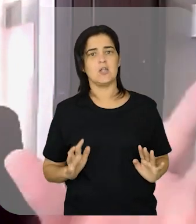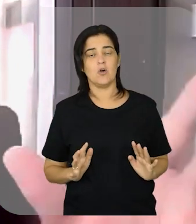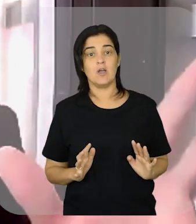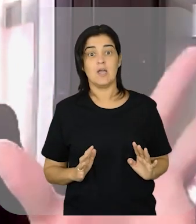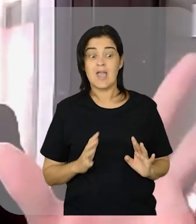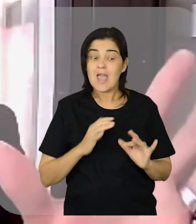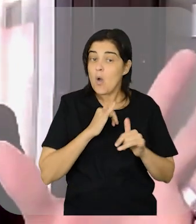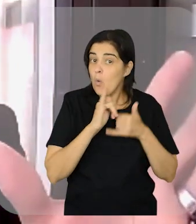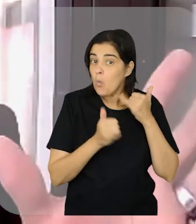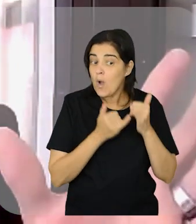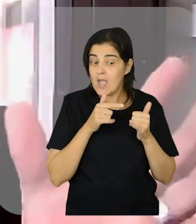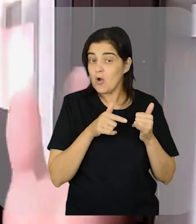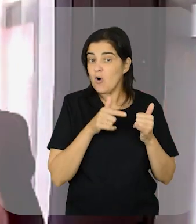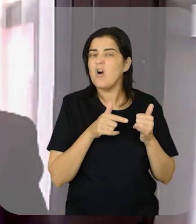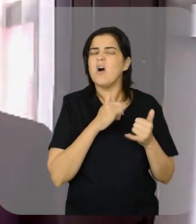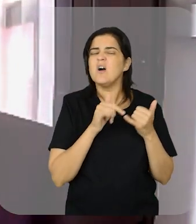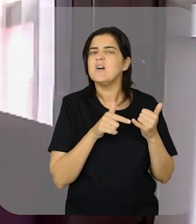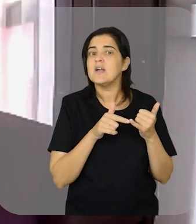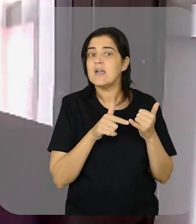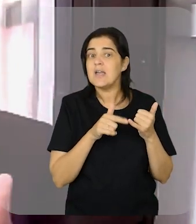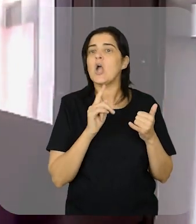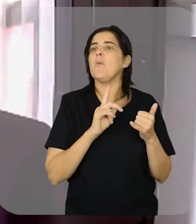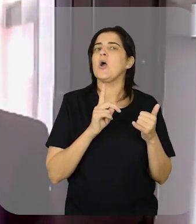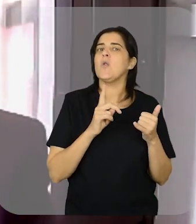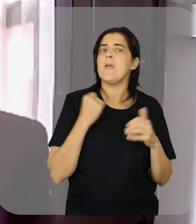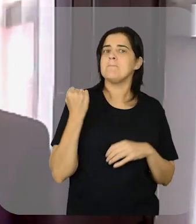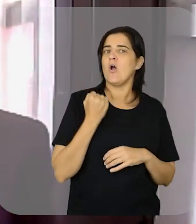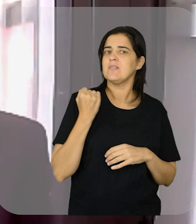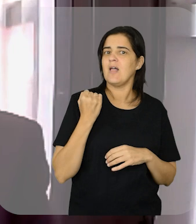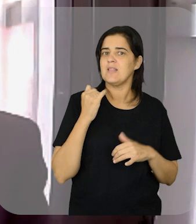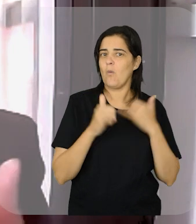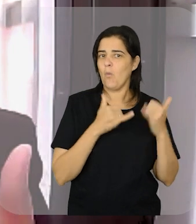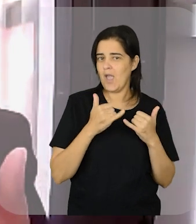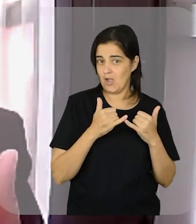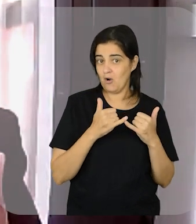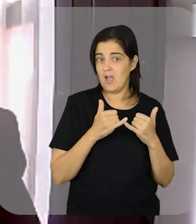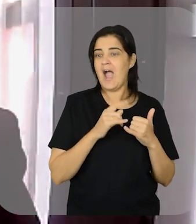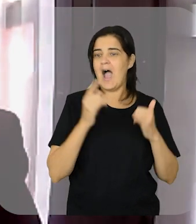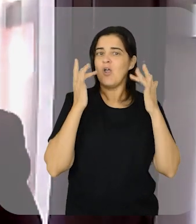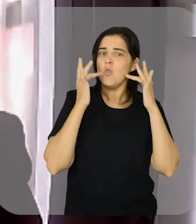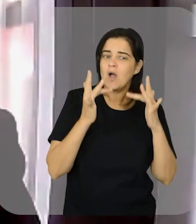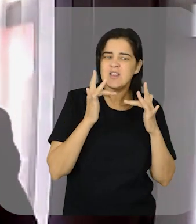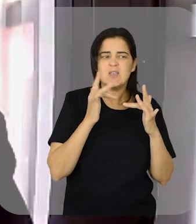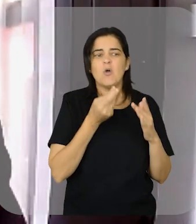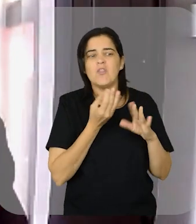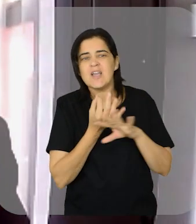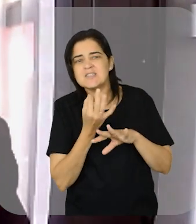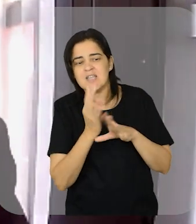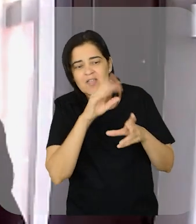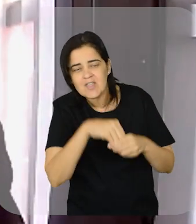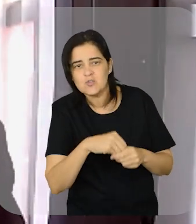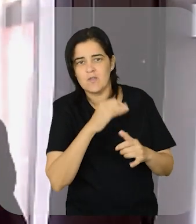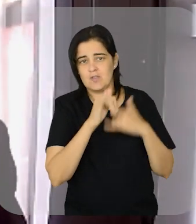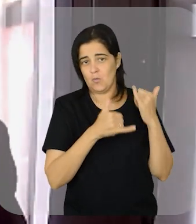El juego, ahí que estábamos haciendo, le estaba restando valor al juego, le estaba restando valor a lo educativo del juego y